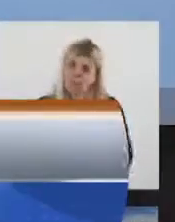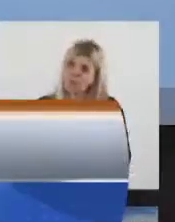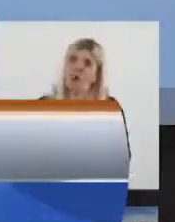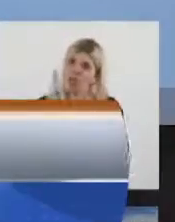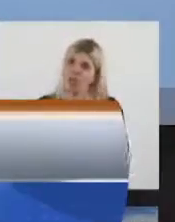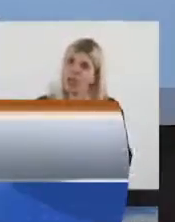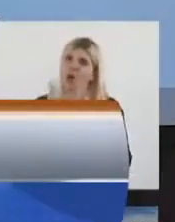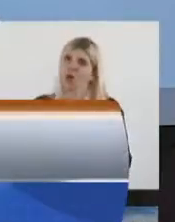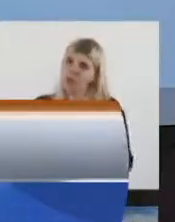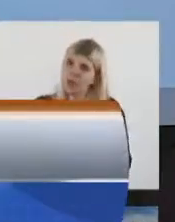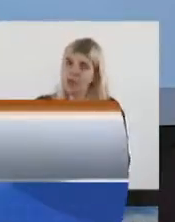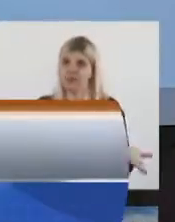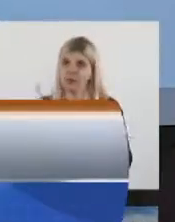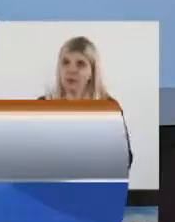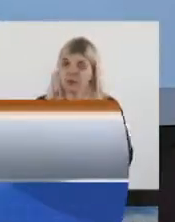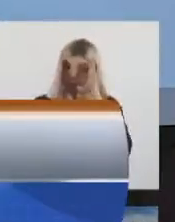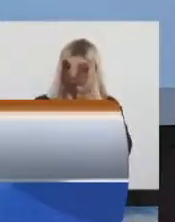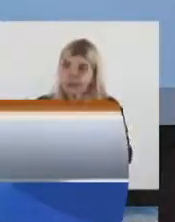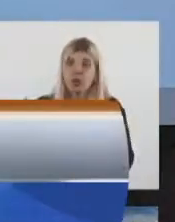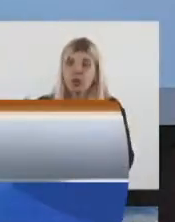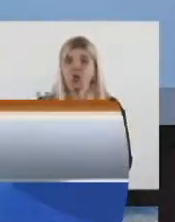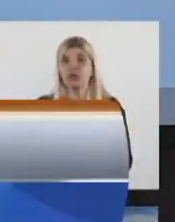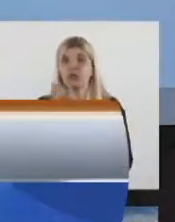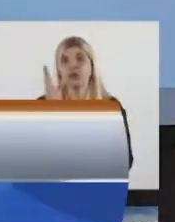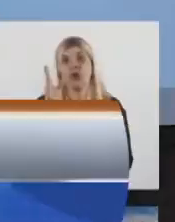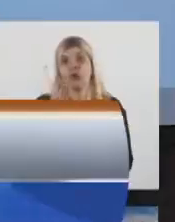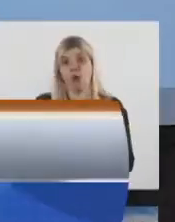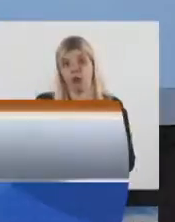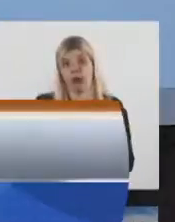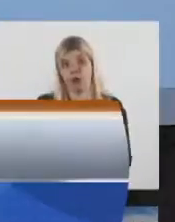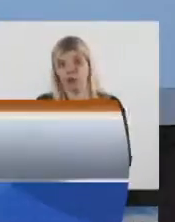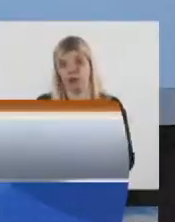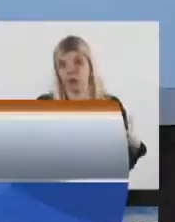preocupación y la ocupación de todo el gobierno